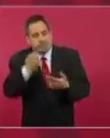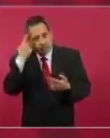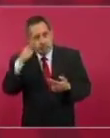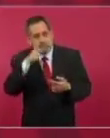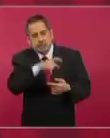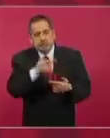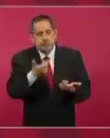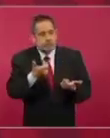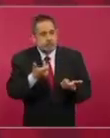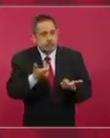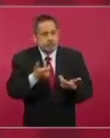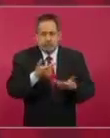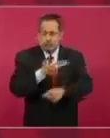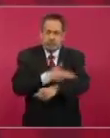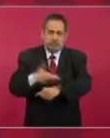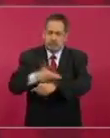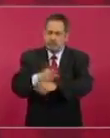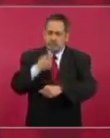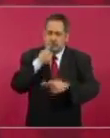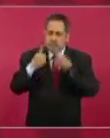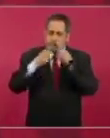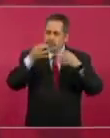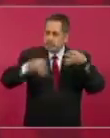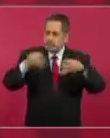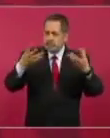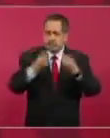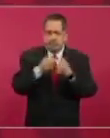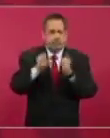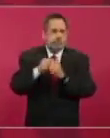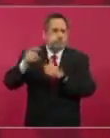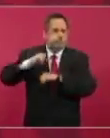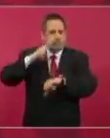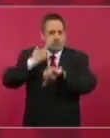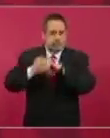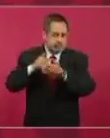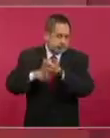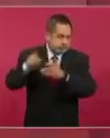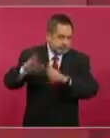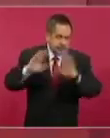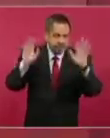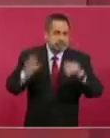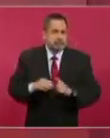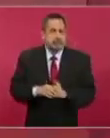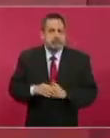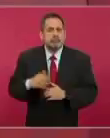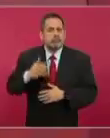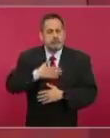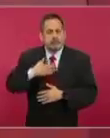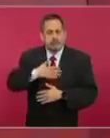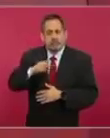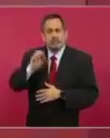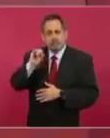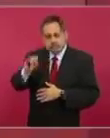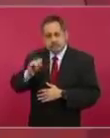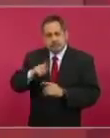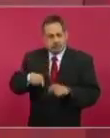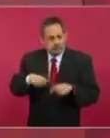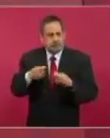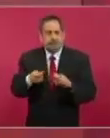y que legalmente resuelvan la autoridad competente. Pero nosotros sí dar la